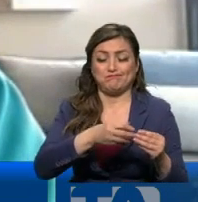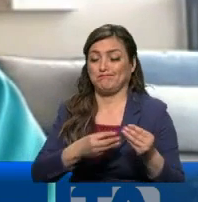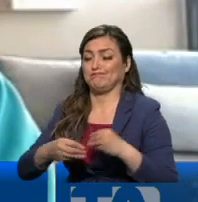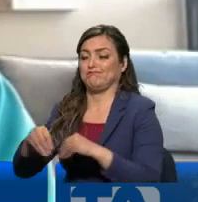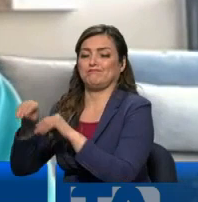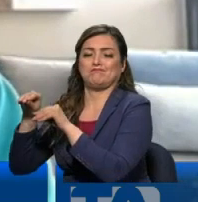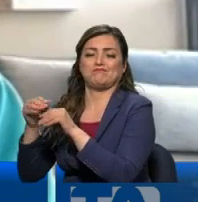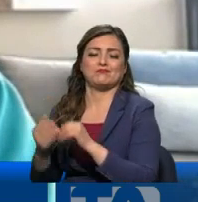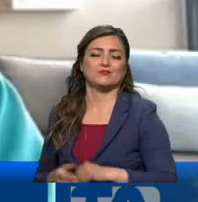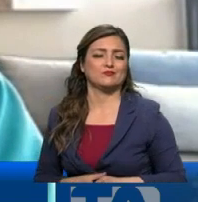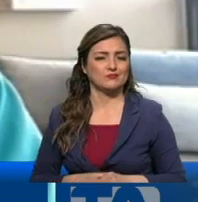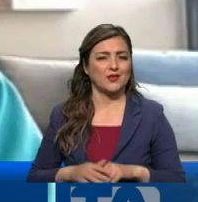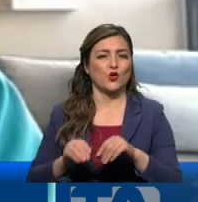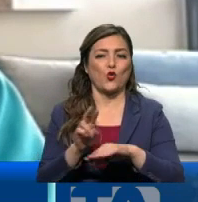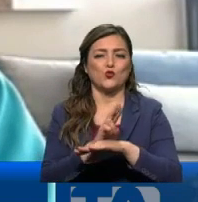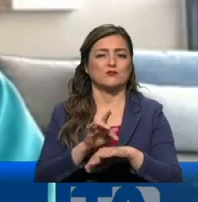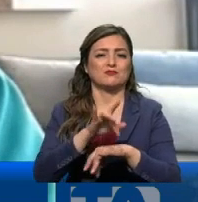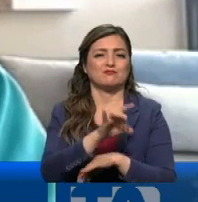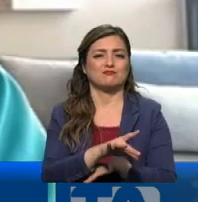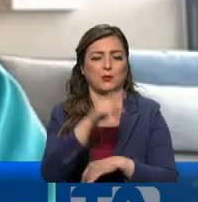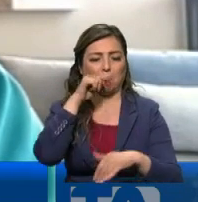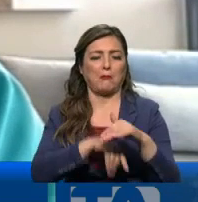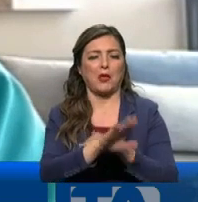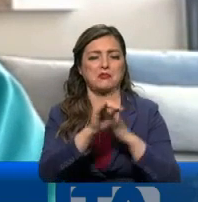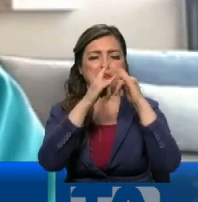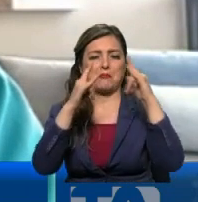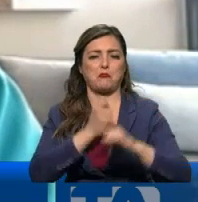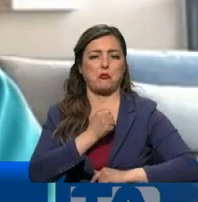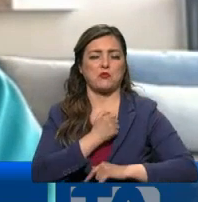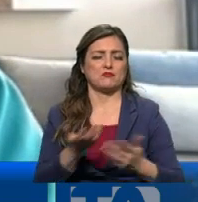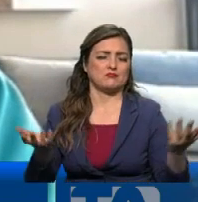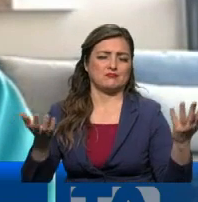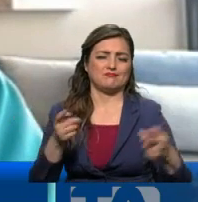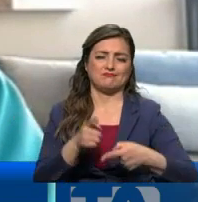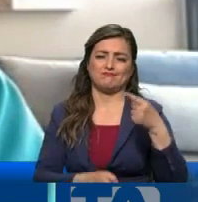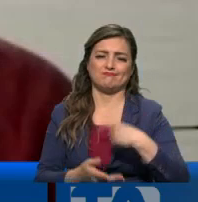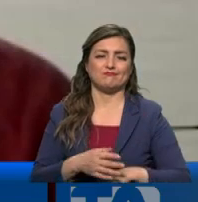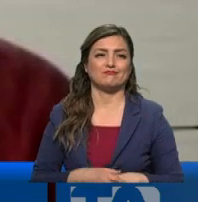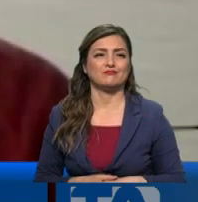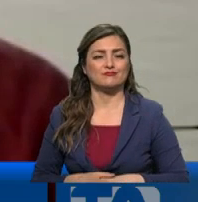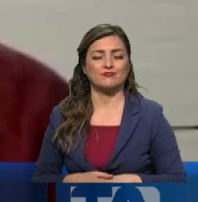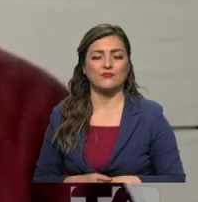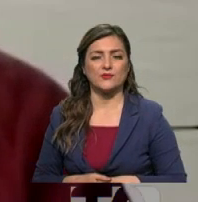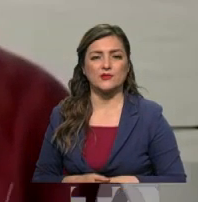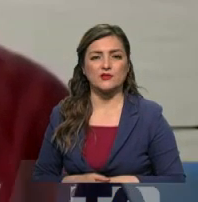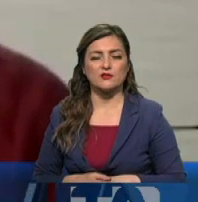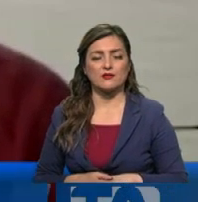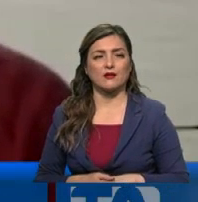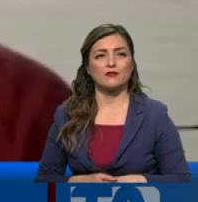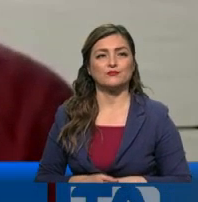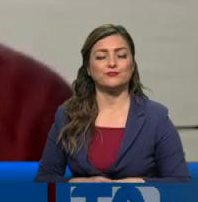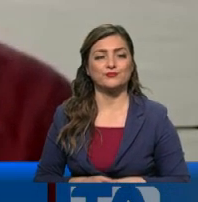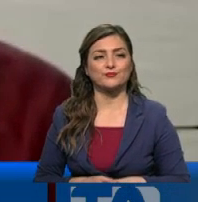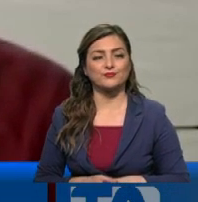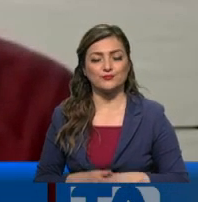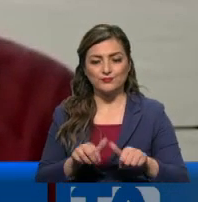un terreno no está siendo utilizado en ese instante, pueden hacer uso del mismo para sus construcciones. Sin embargo, lo que han hecho es tomar